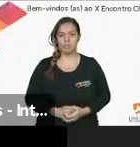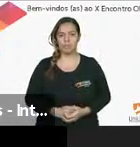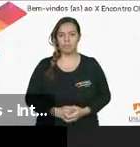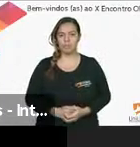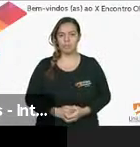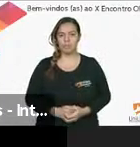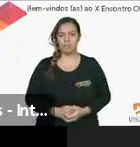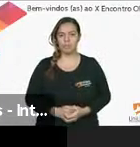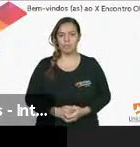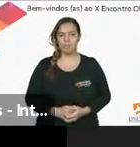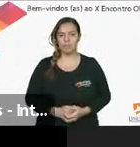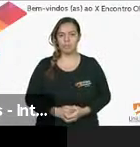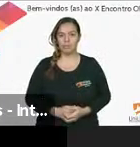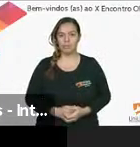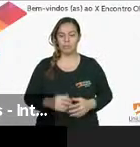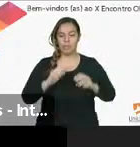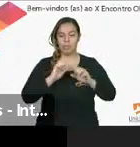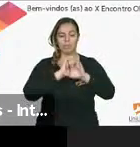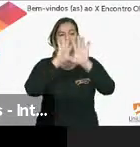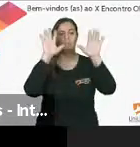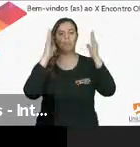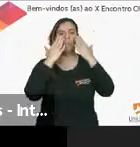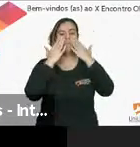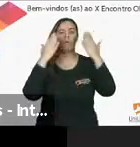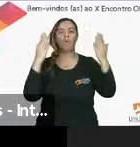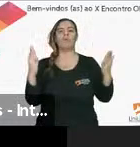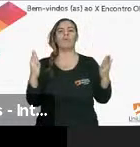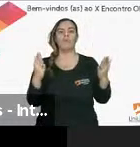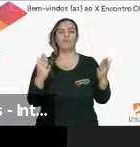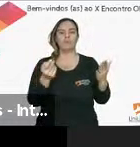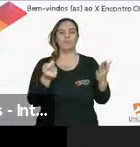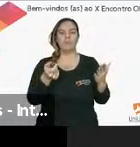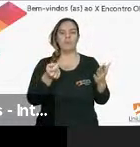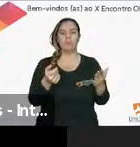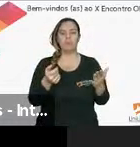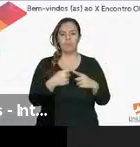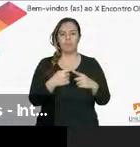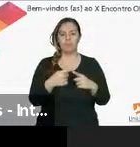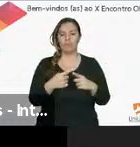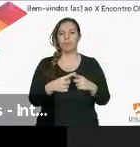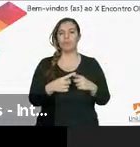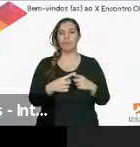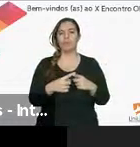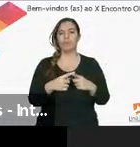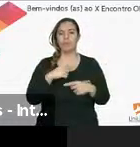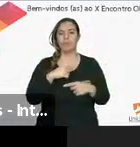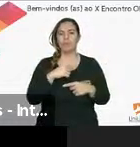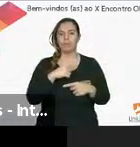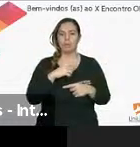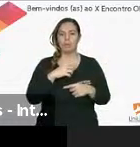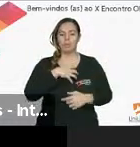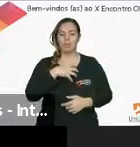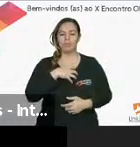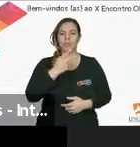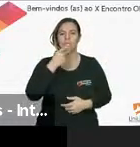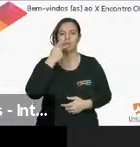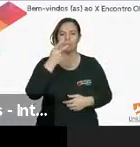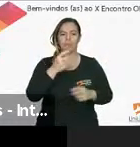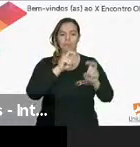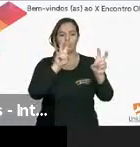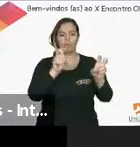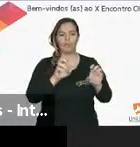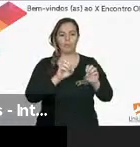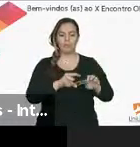es mucho menos explícito que todas estas maneras de hablar de la educación y de